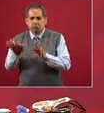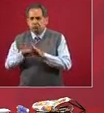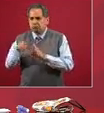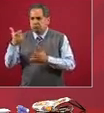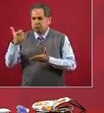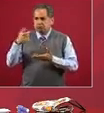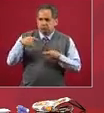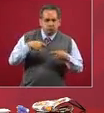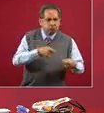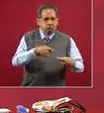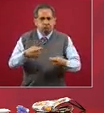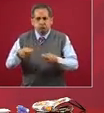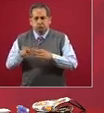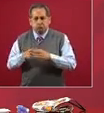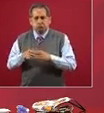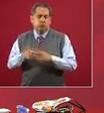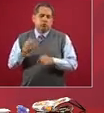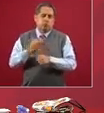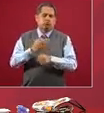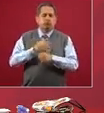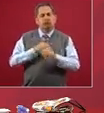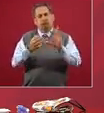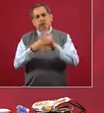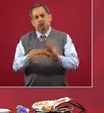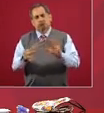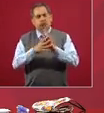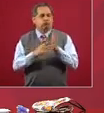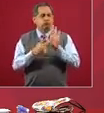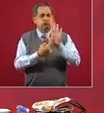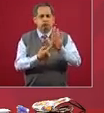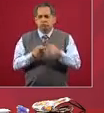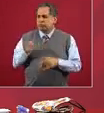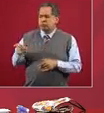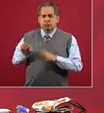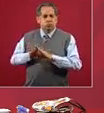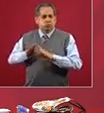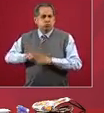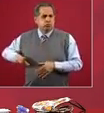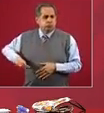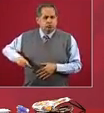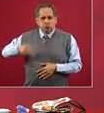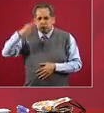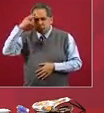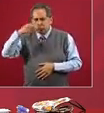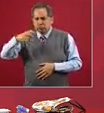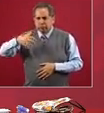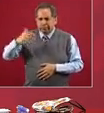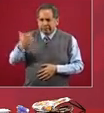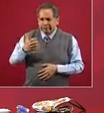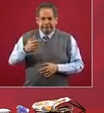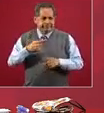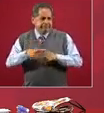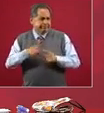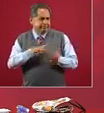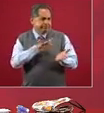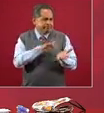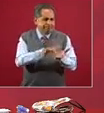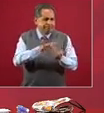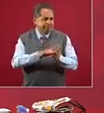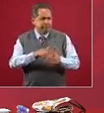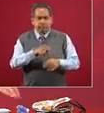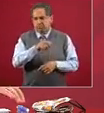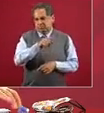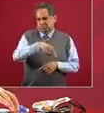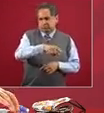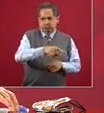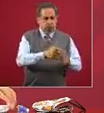México, a la estrategia para intensificar estos apoyos a los diferentes